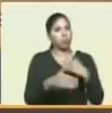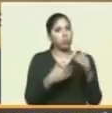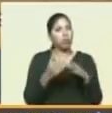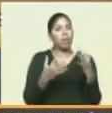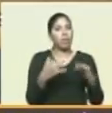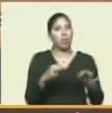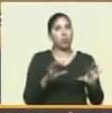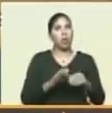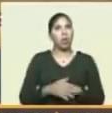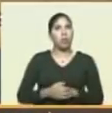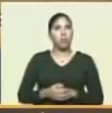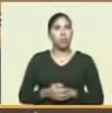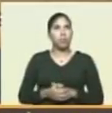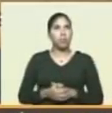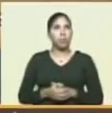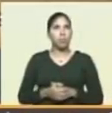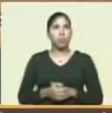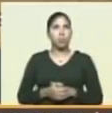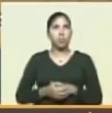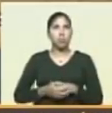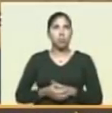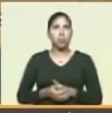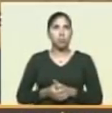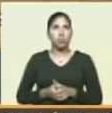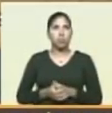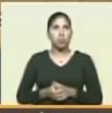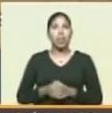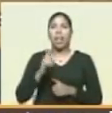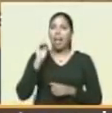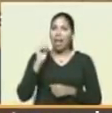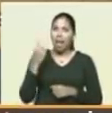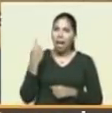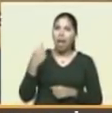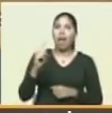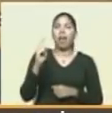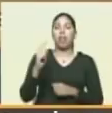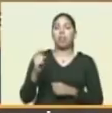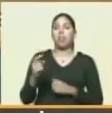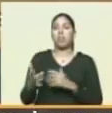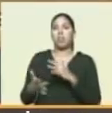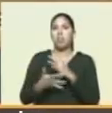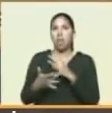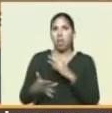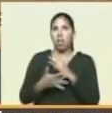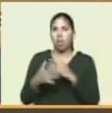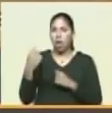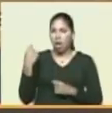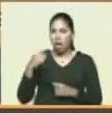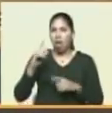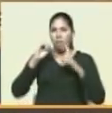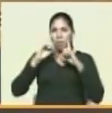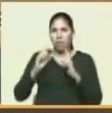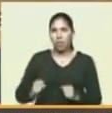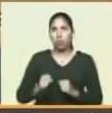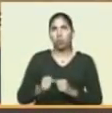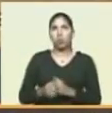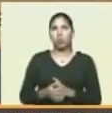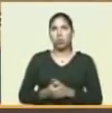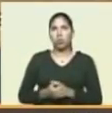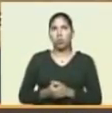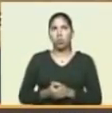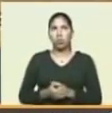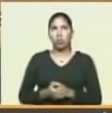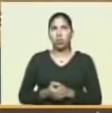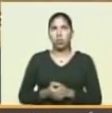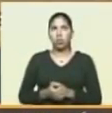mundo. Y tenemos los técnicos, tenemos los hierros, discúlpenme la expresión, que el compañero Chávez y el